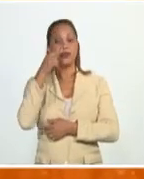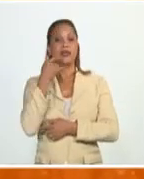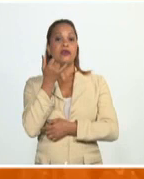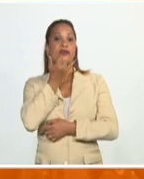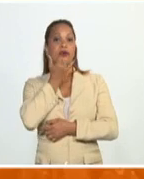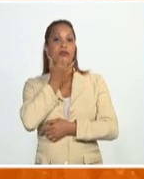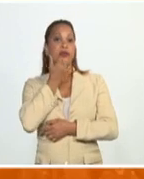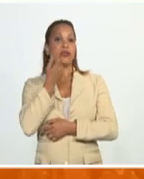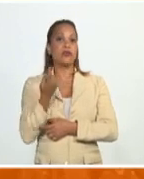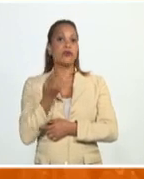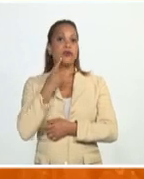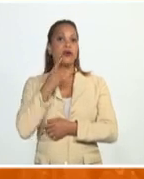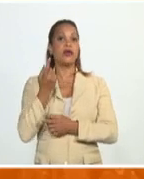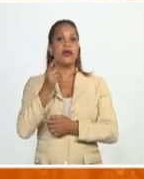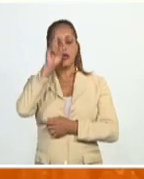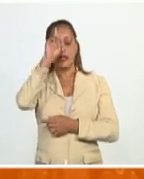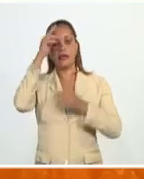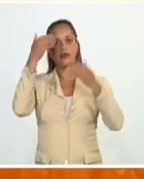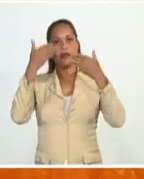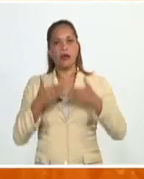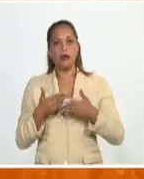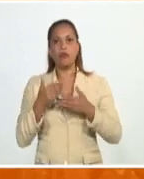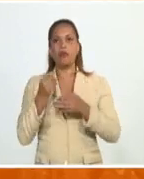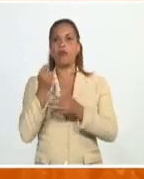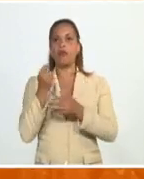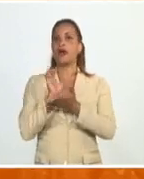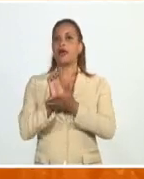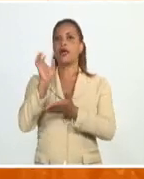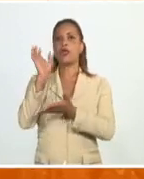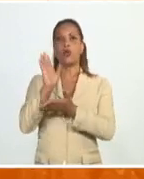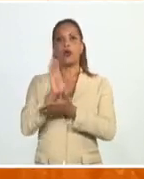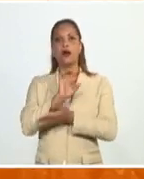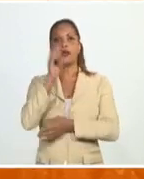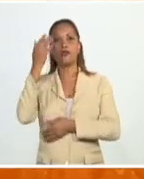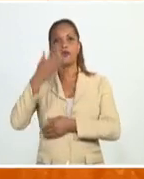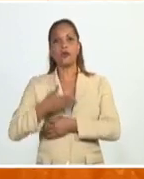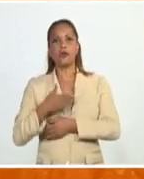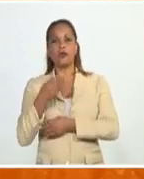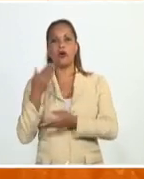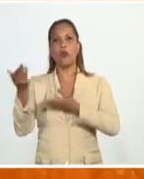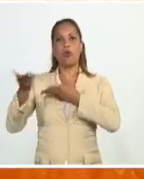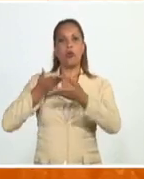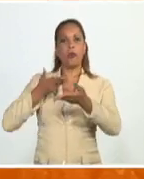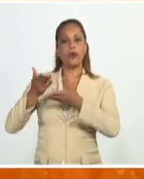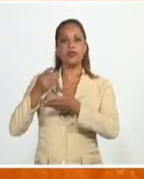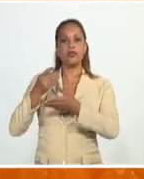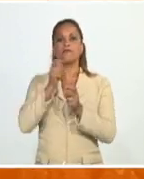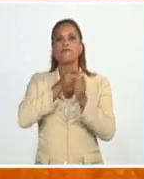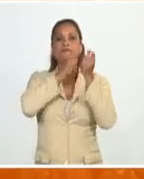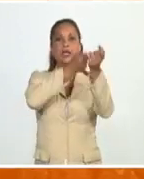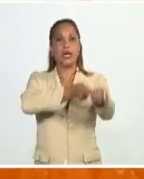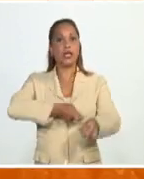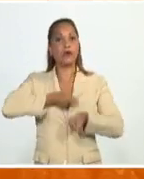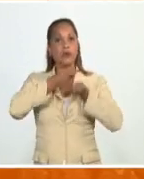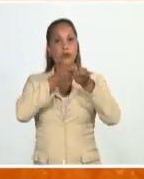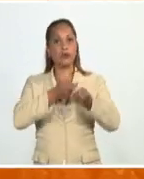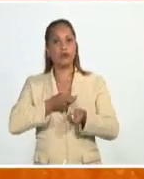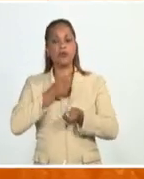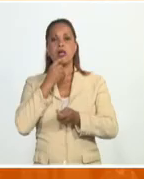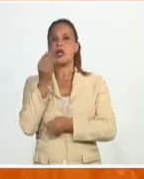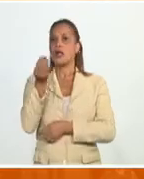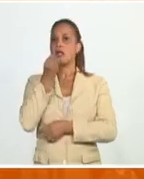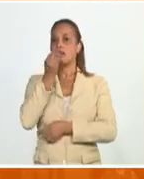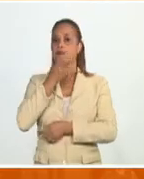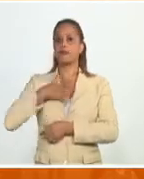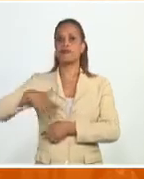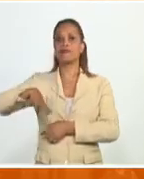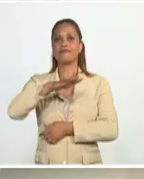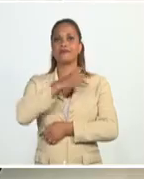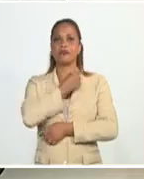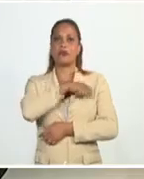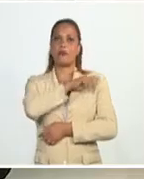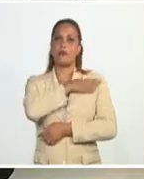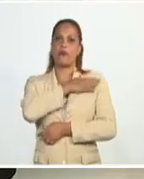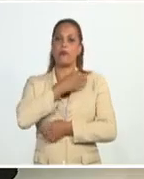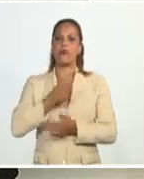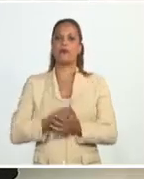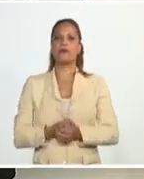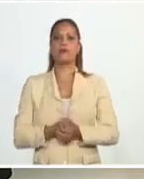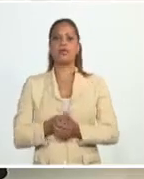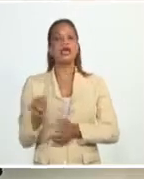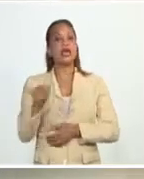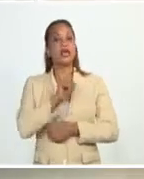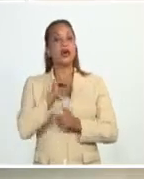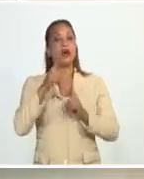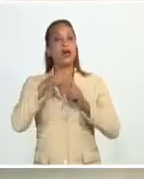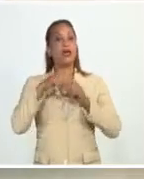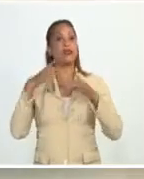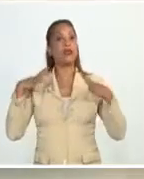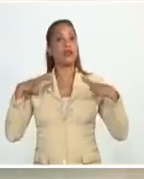sectores como salud, educación, comercio exterior, agricultura y, por consiguiente, en la alimentación de nuestro pueblo. También el turismo tuvo